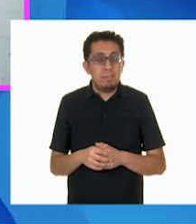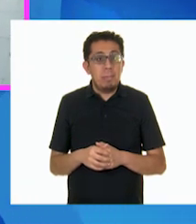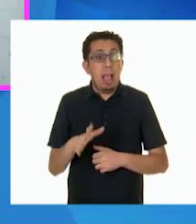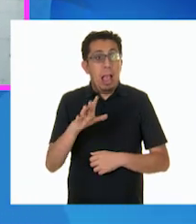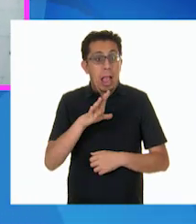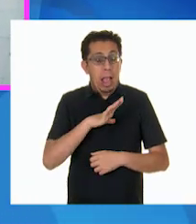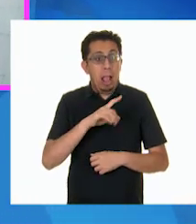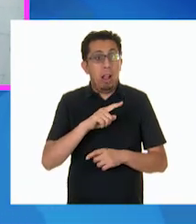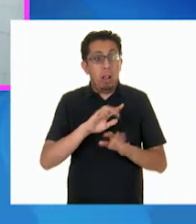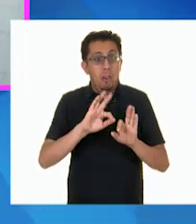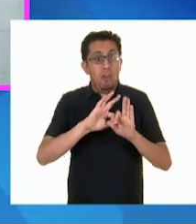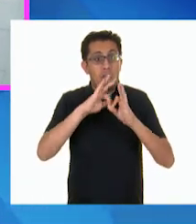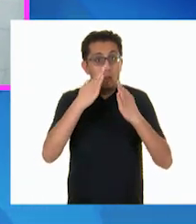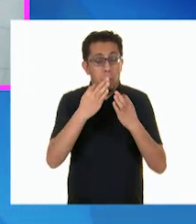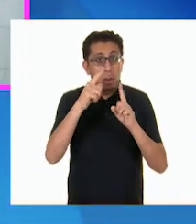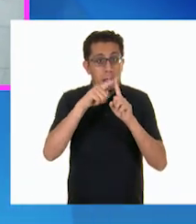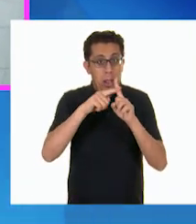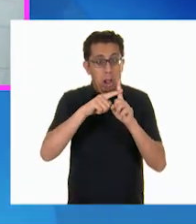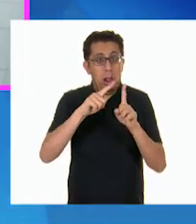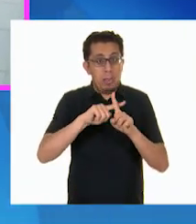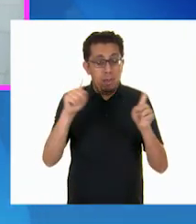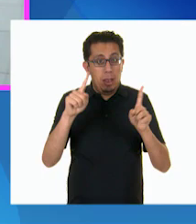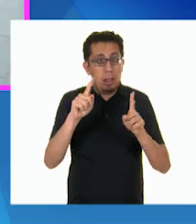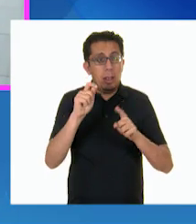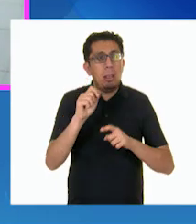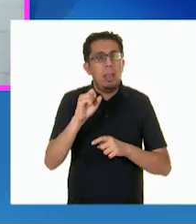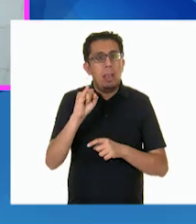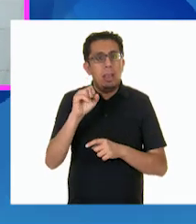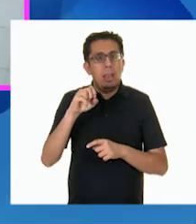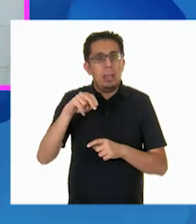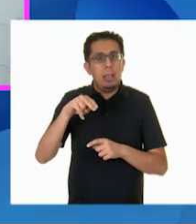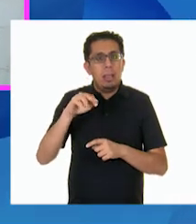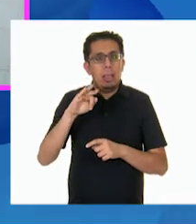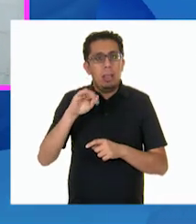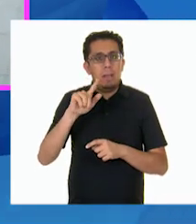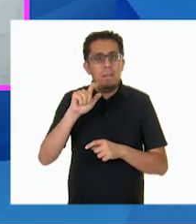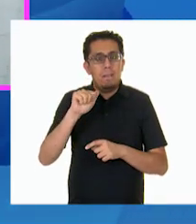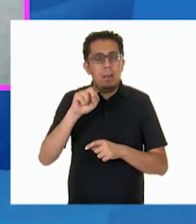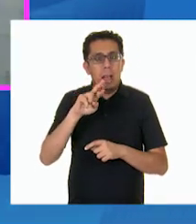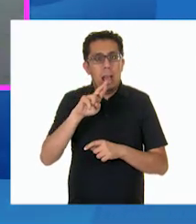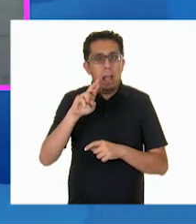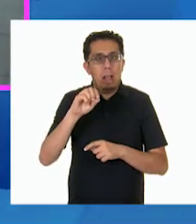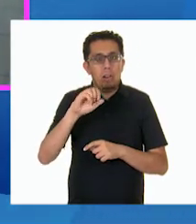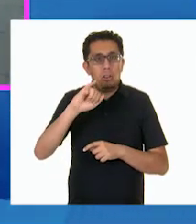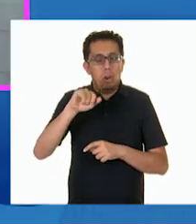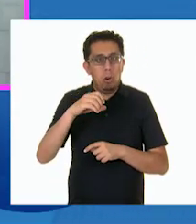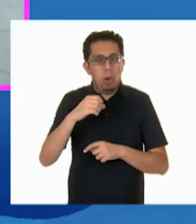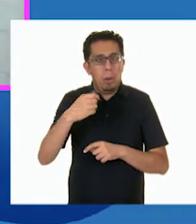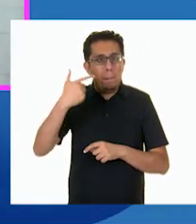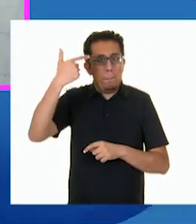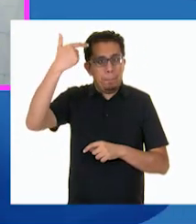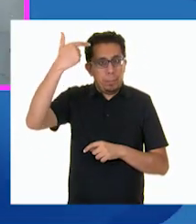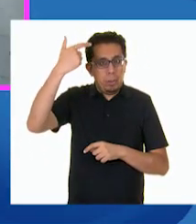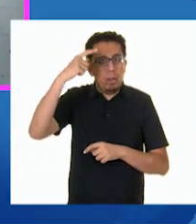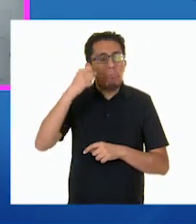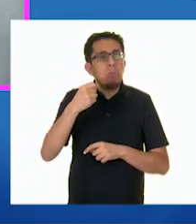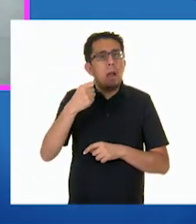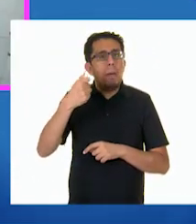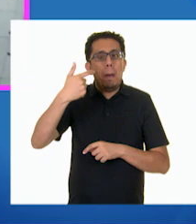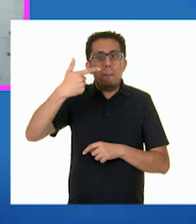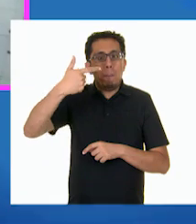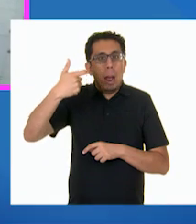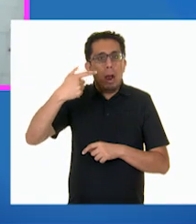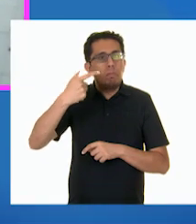Usar un termómetro infrarrojo es muy fácil. Lo único que tienes que hacer es presionar el gatillo y se va a